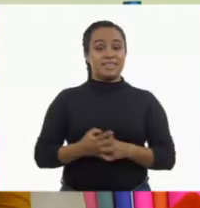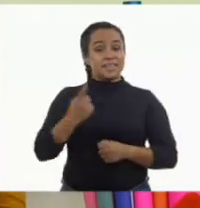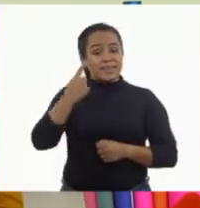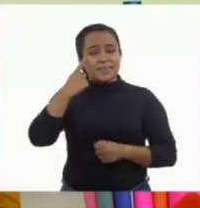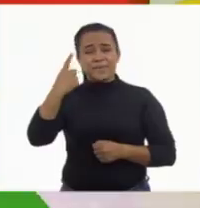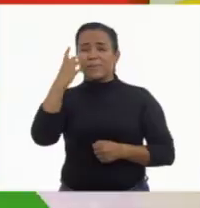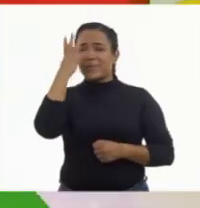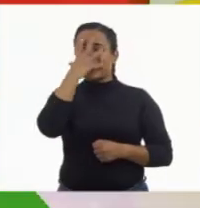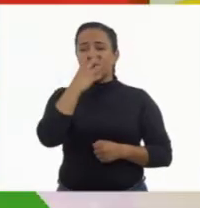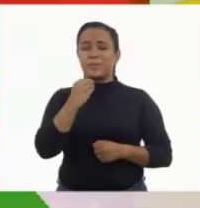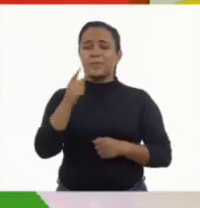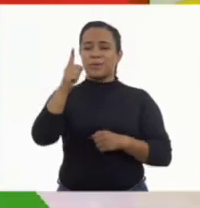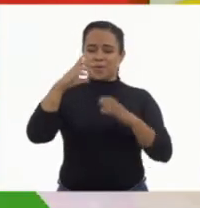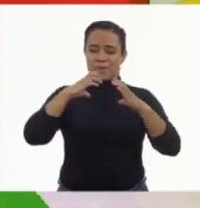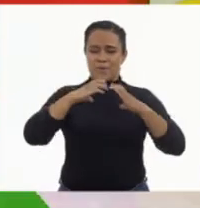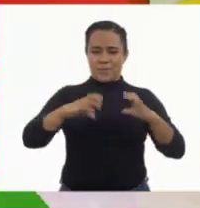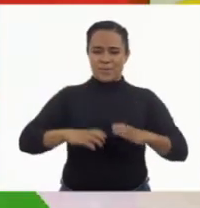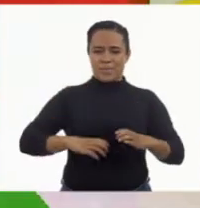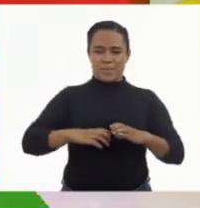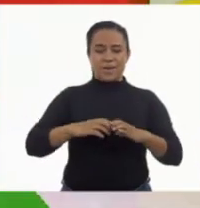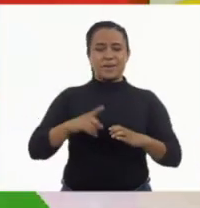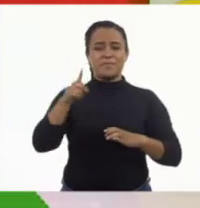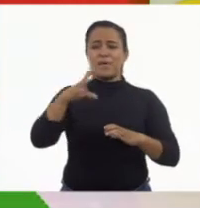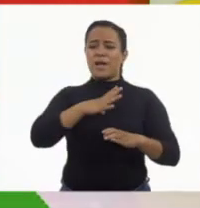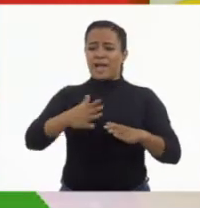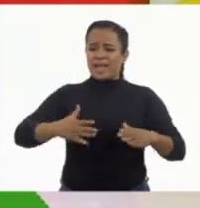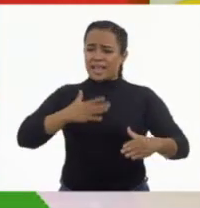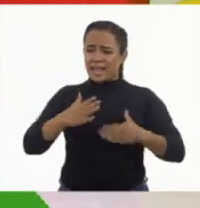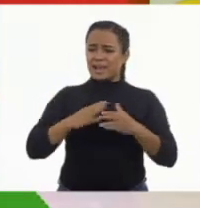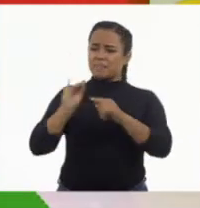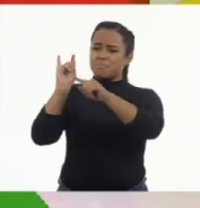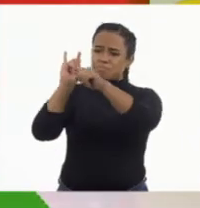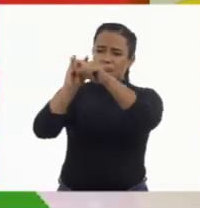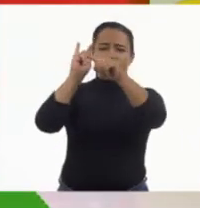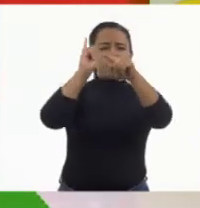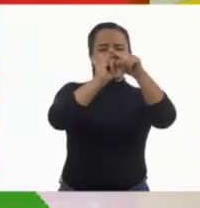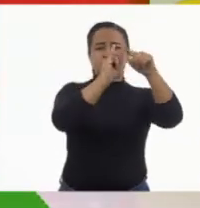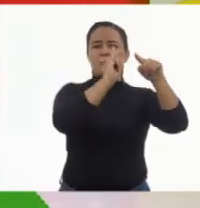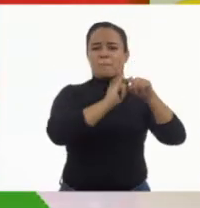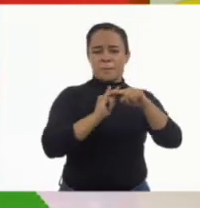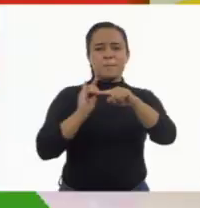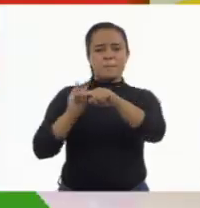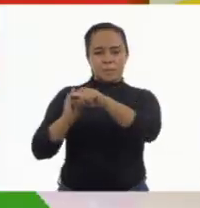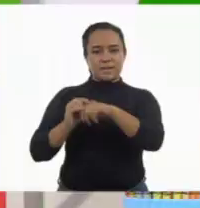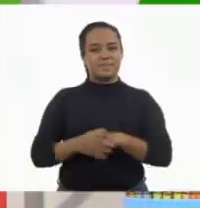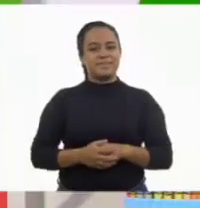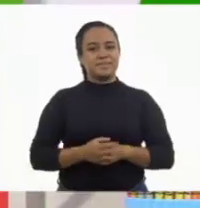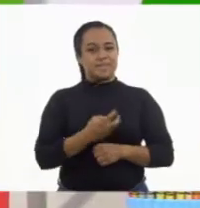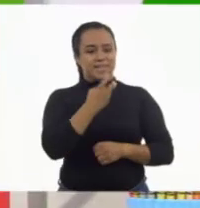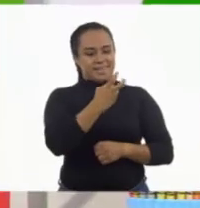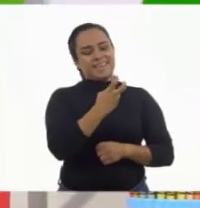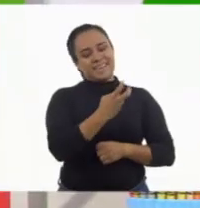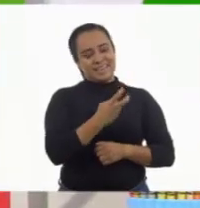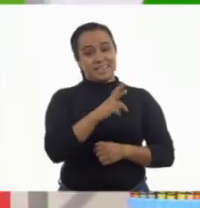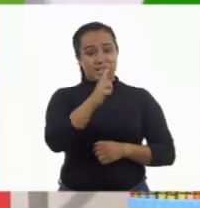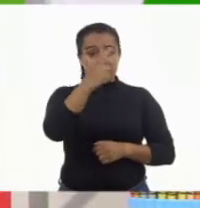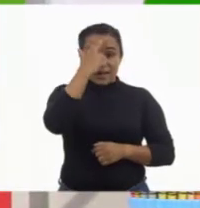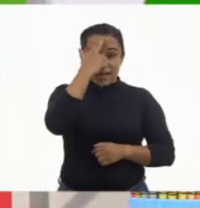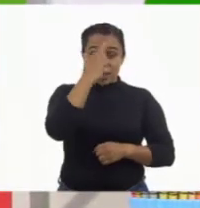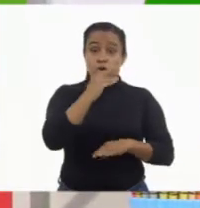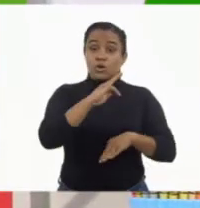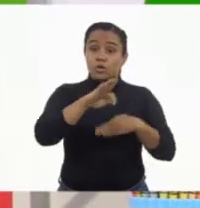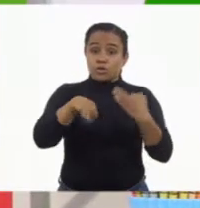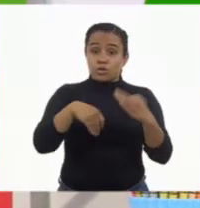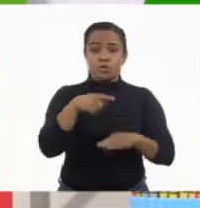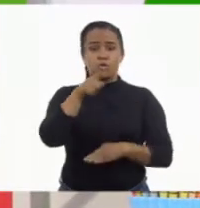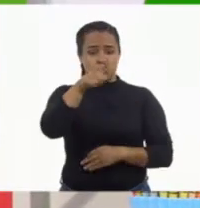Miren qué bonita nuestra figura humana, llena de alegría en diferentes partes de nuestro cuerpo. Exactamente, y recuerda que todas las